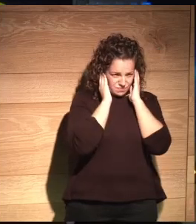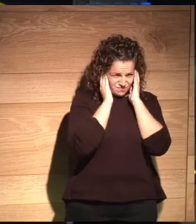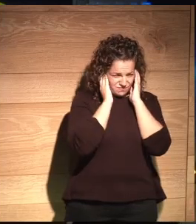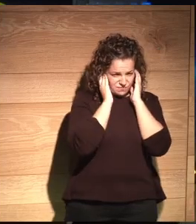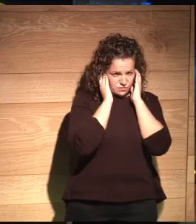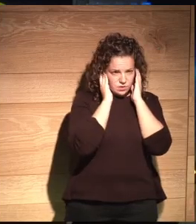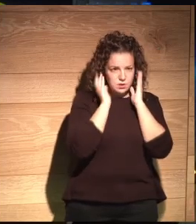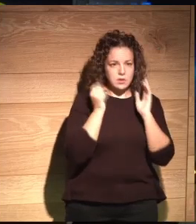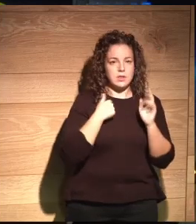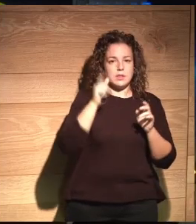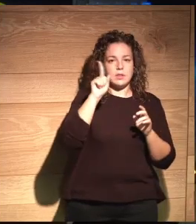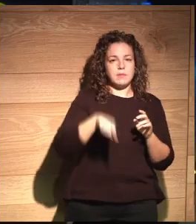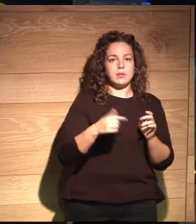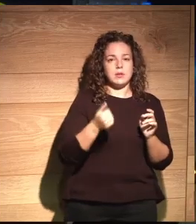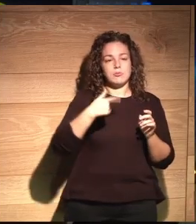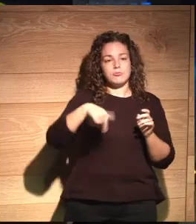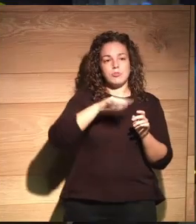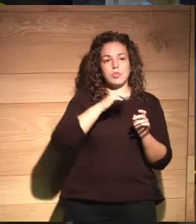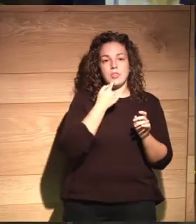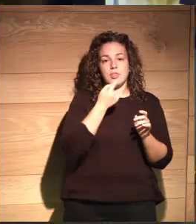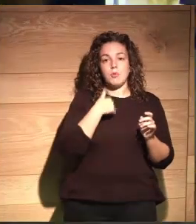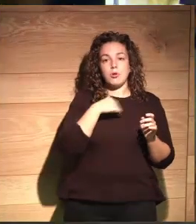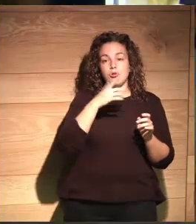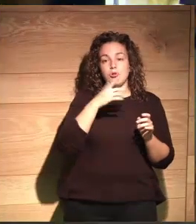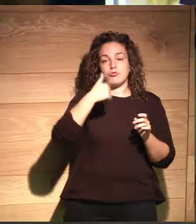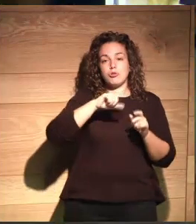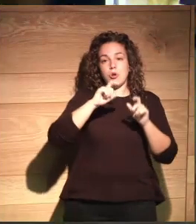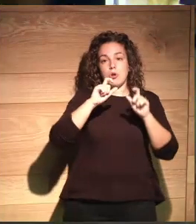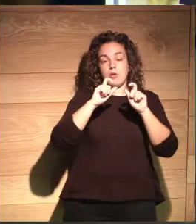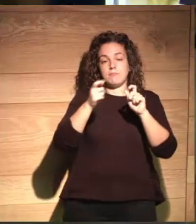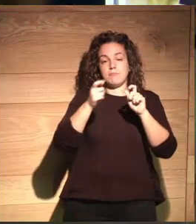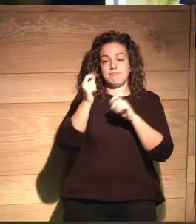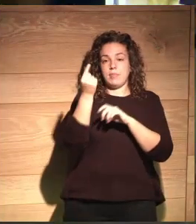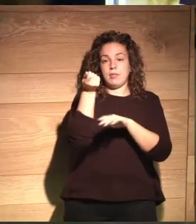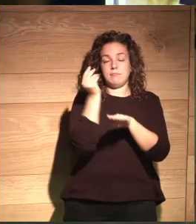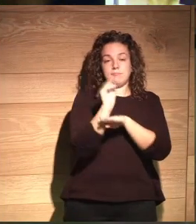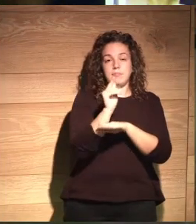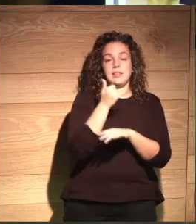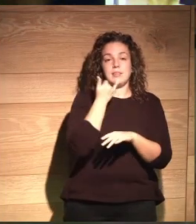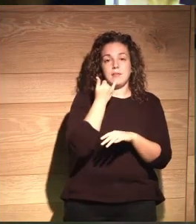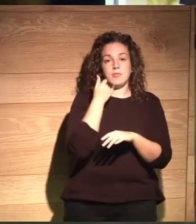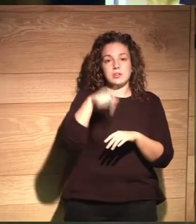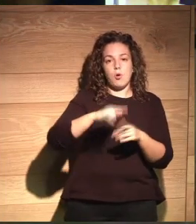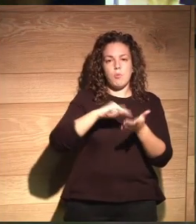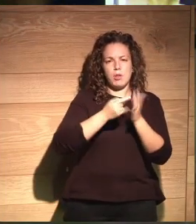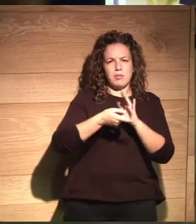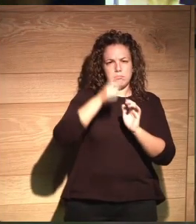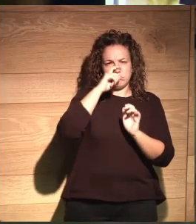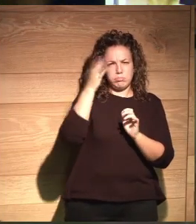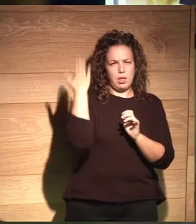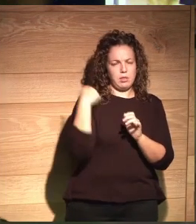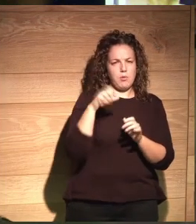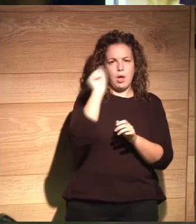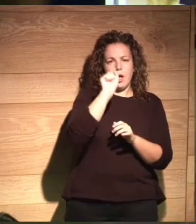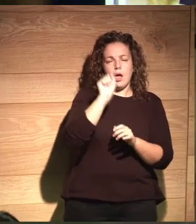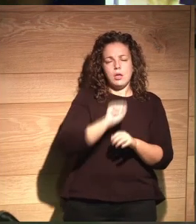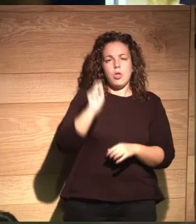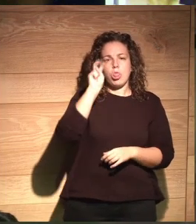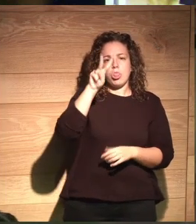hicimos les quiero enseñar esto porque estamos aquí patrocinados por la fundación telefónica y este es un proyecto muy antiguo esto es un proyecto de 2006